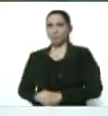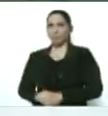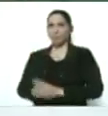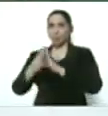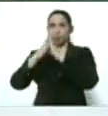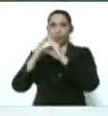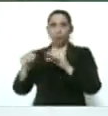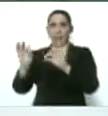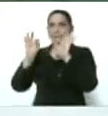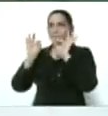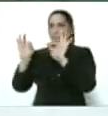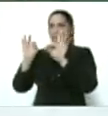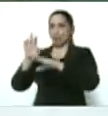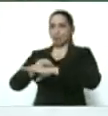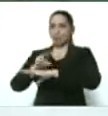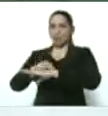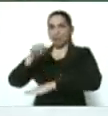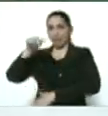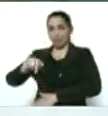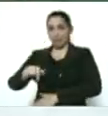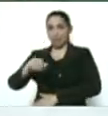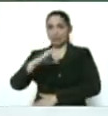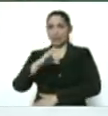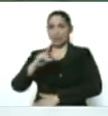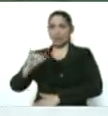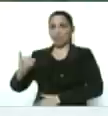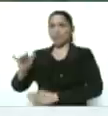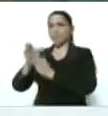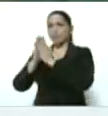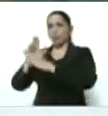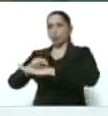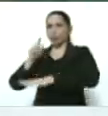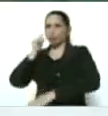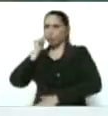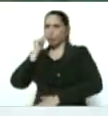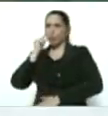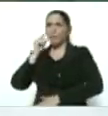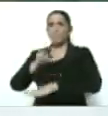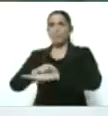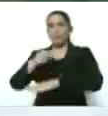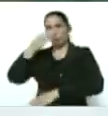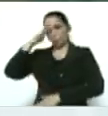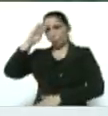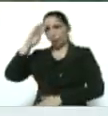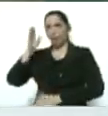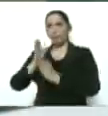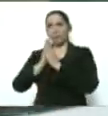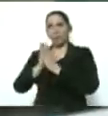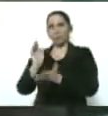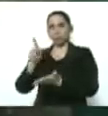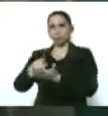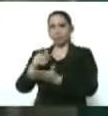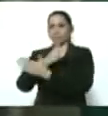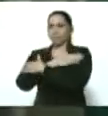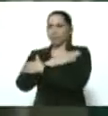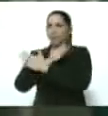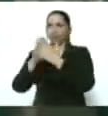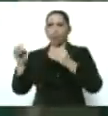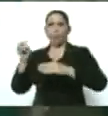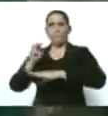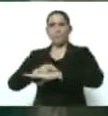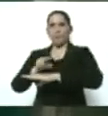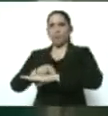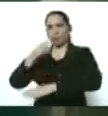las especialidades de aquí de este CDI. Doctora Inés, médica cubana y que está aquí, que le felicitamos a todos los